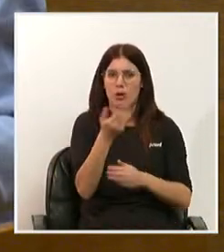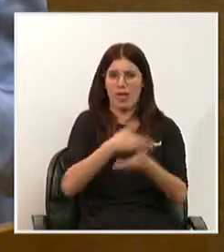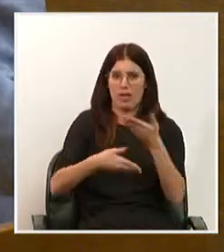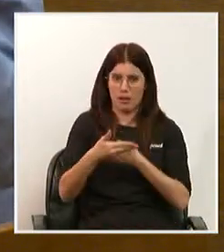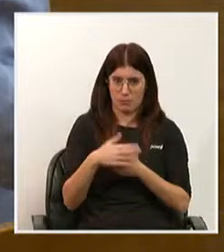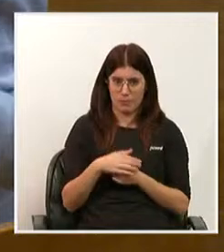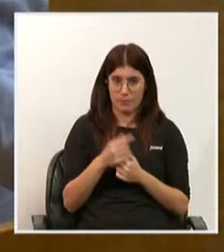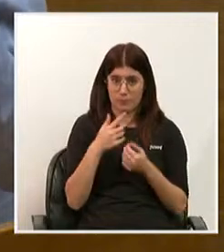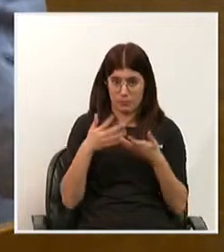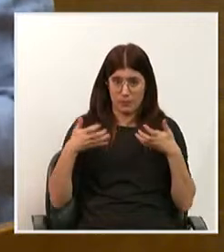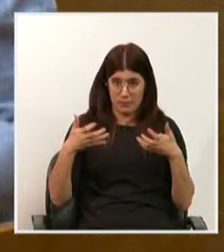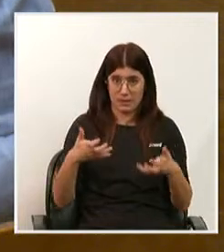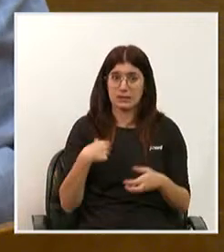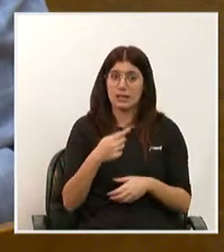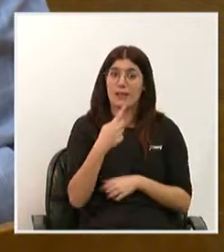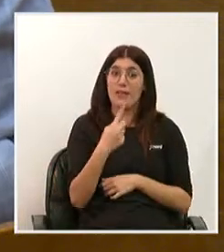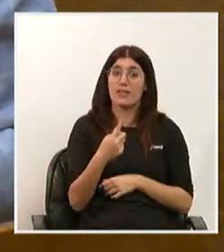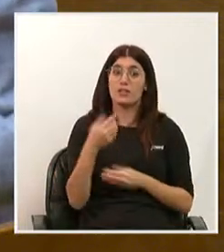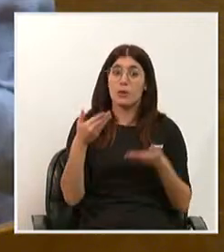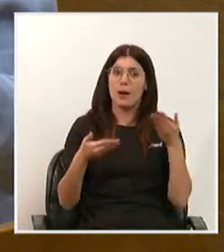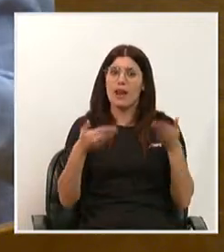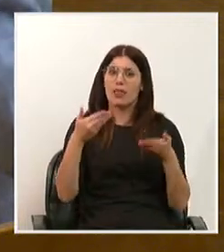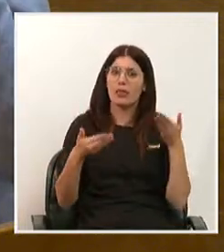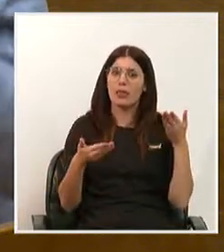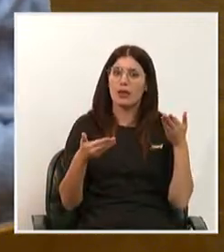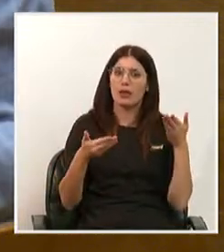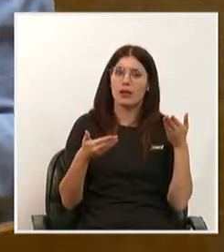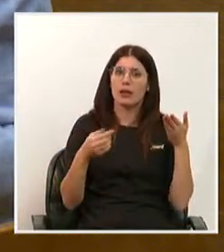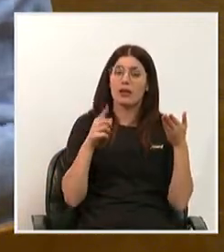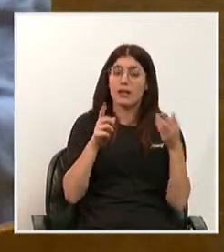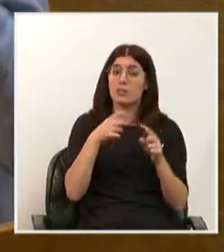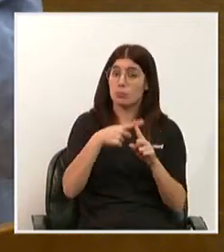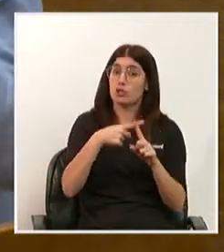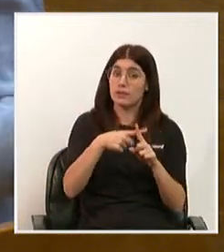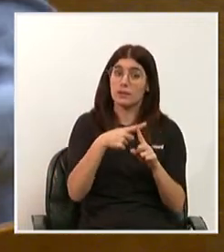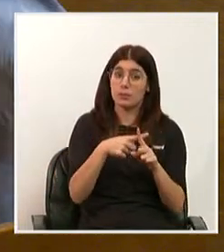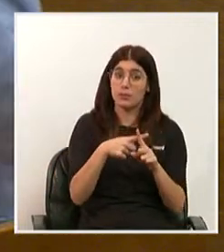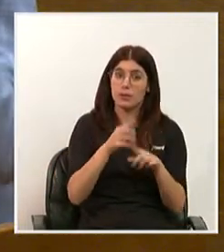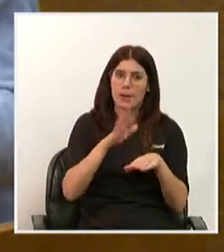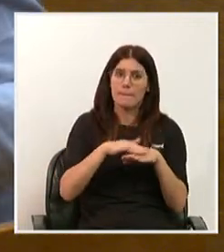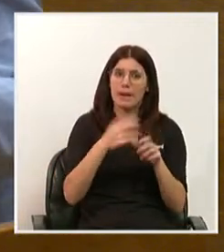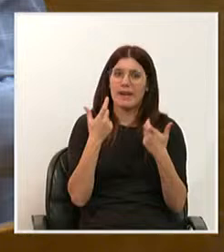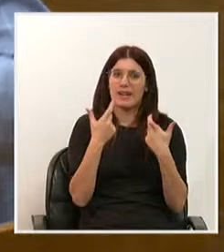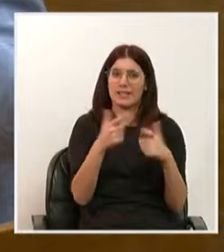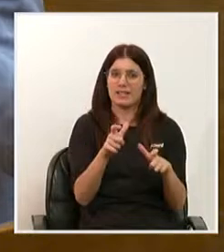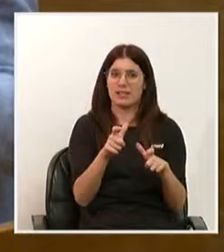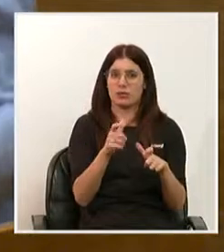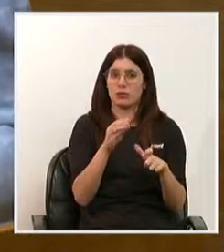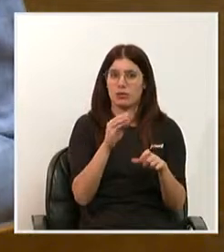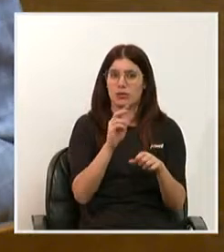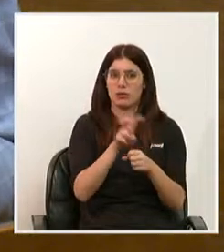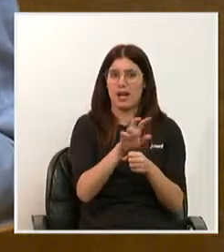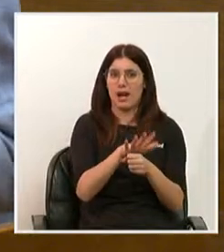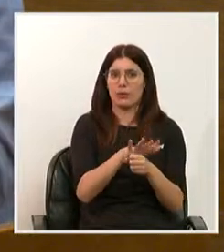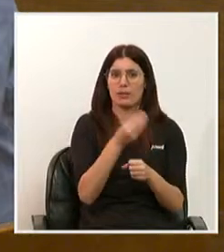ya ha dicho que el balance comoos es positivo para el sector agroalimentario